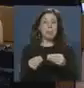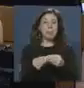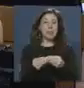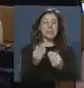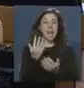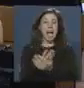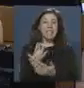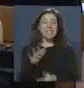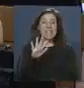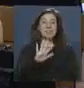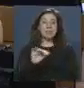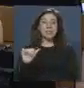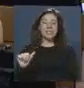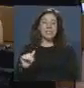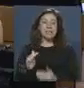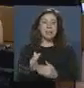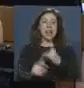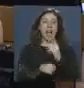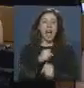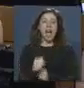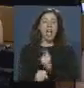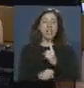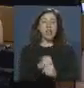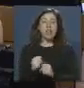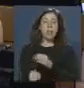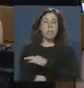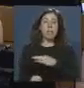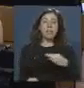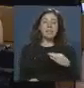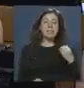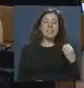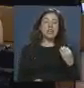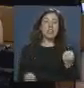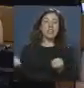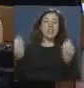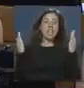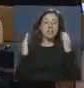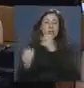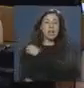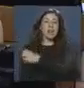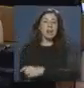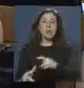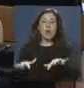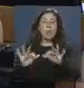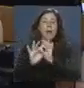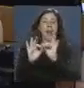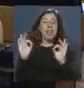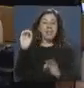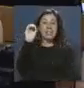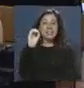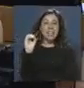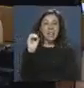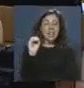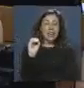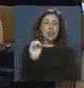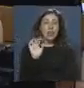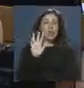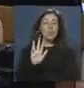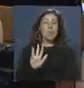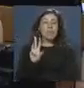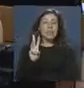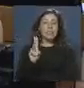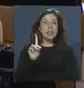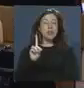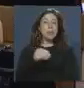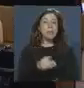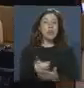hay 56.000 todos los años que está en el Ministerio de Transporte destinado a las regiones que no se ocupa nada. Y hay 931 millones